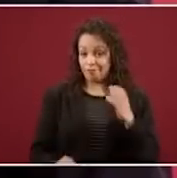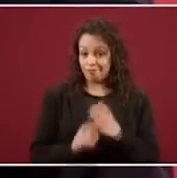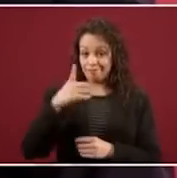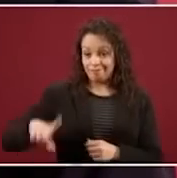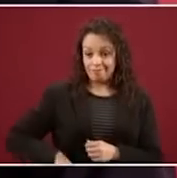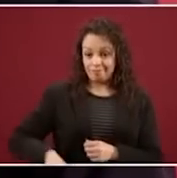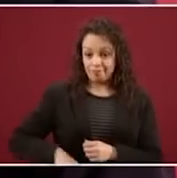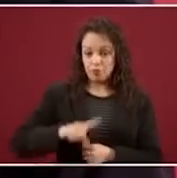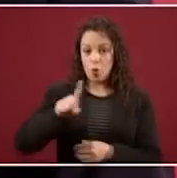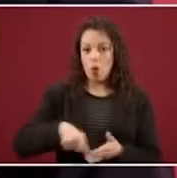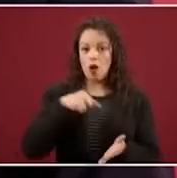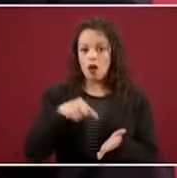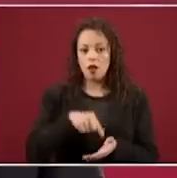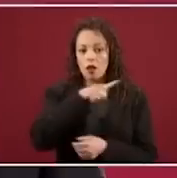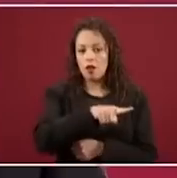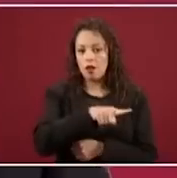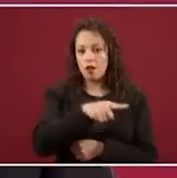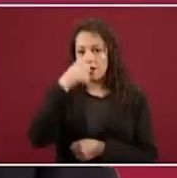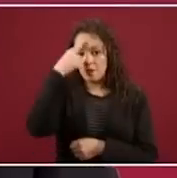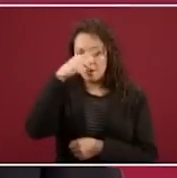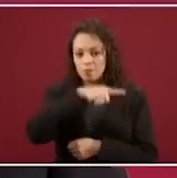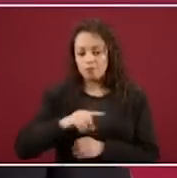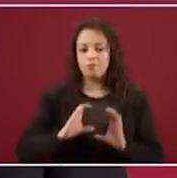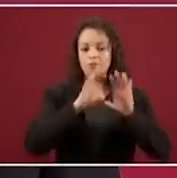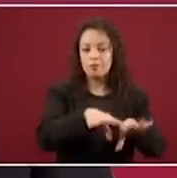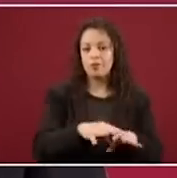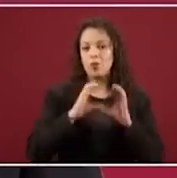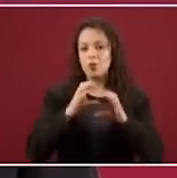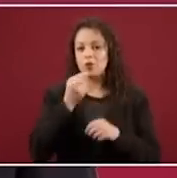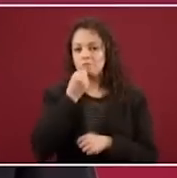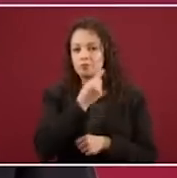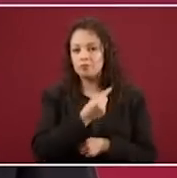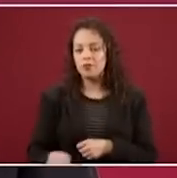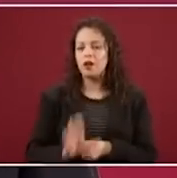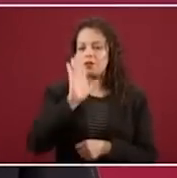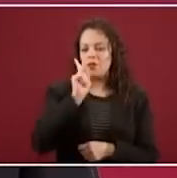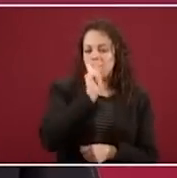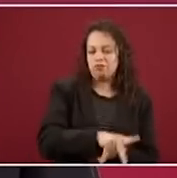llamadas estancias infantiles, que era un sistema similar,